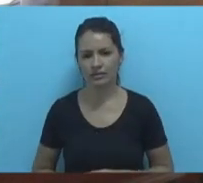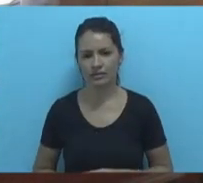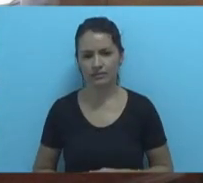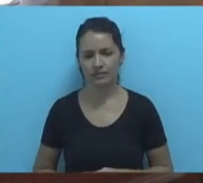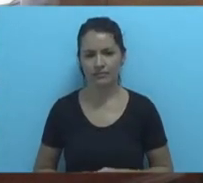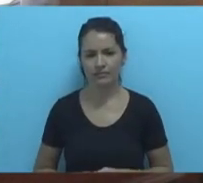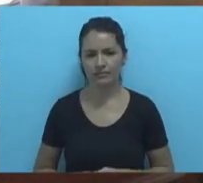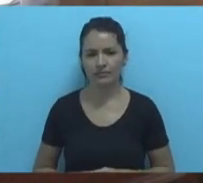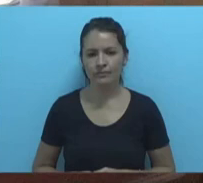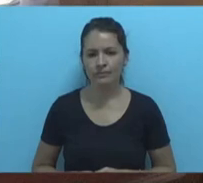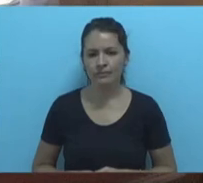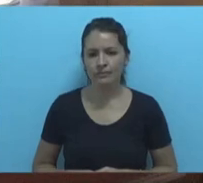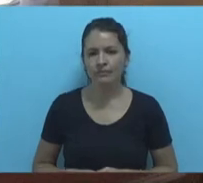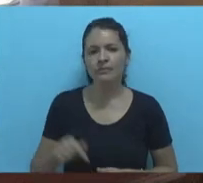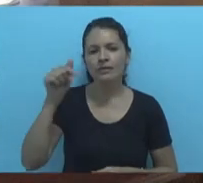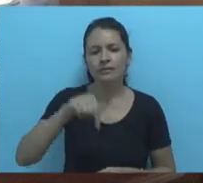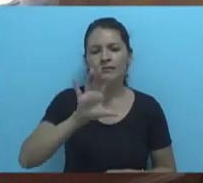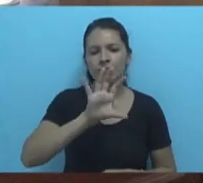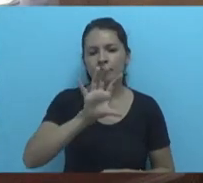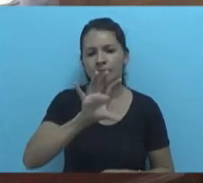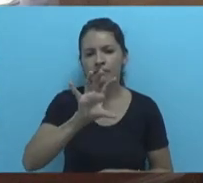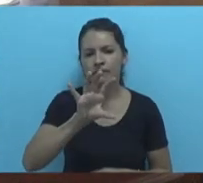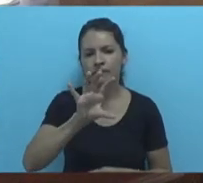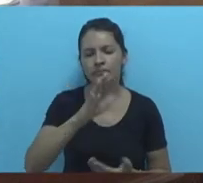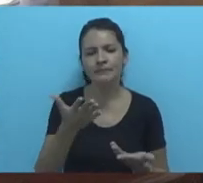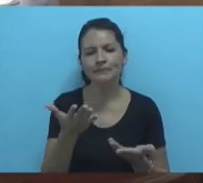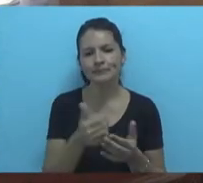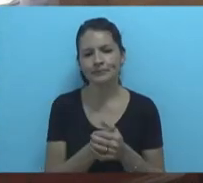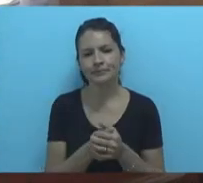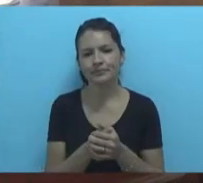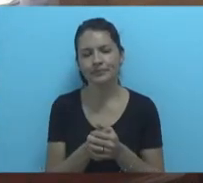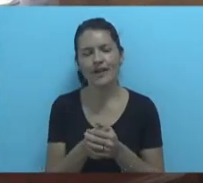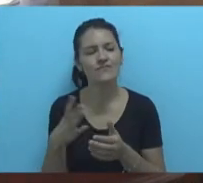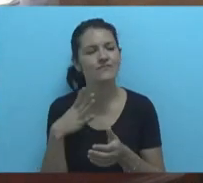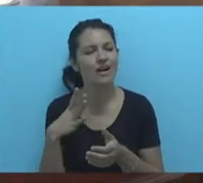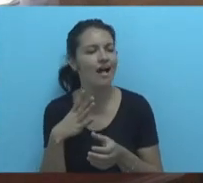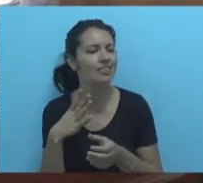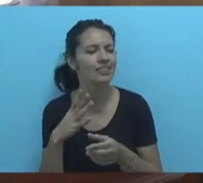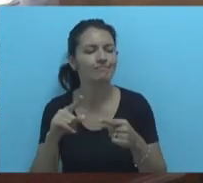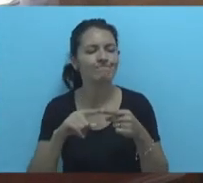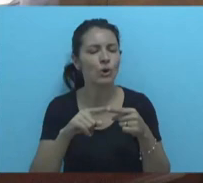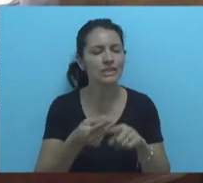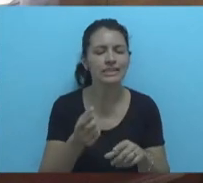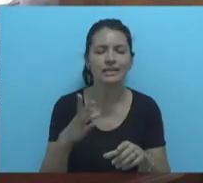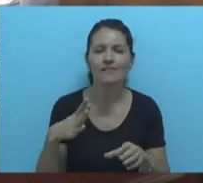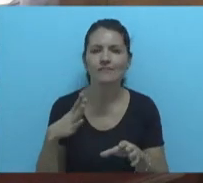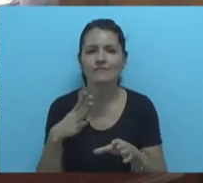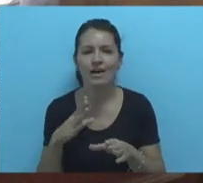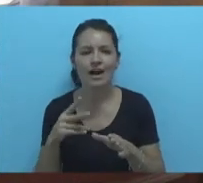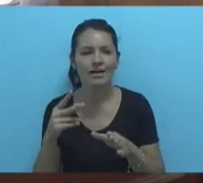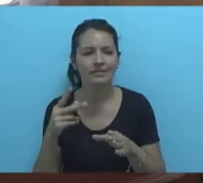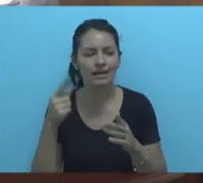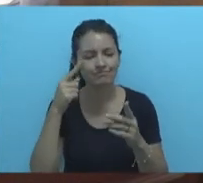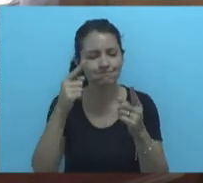destacado muchísimas veces en otras oportunidades, lo que no abunda son las políticas y las decisiones de un gobierno para los